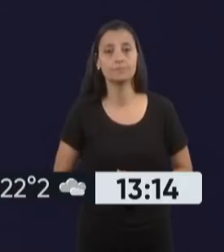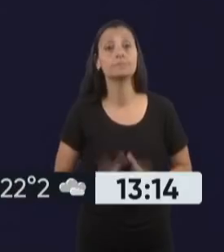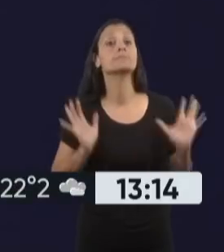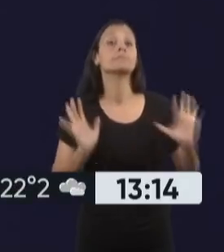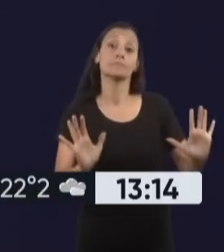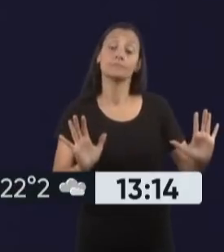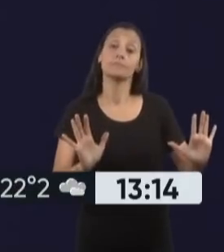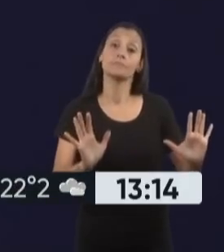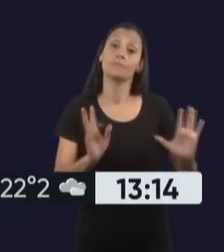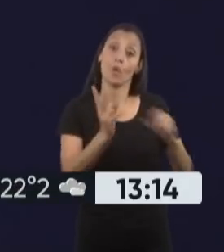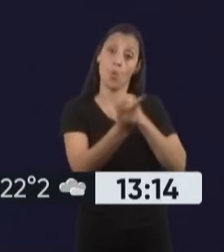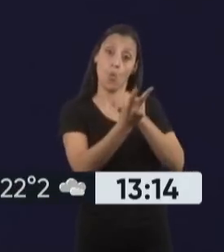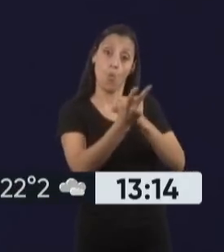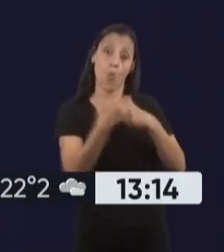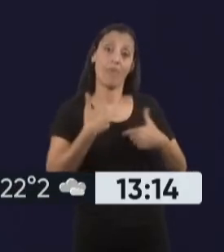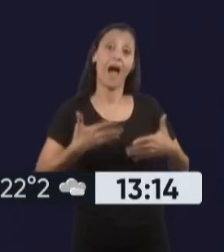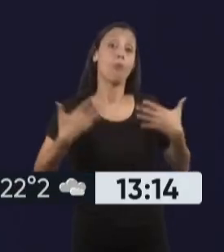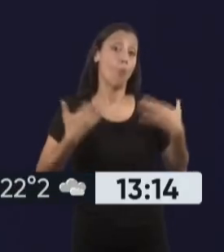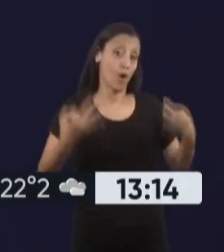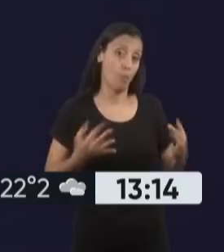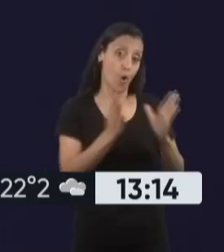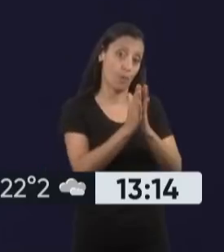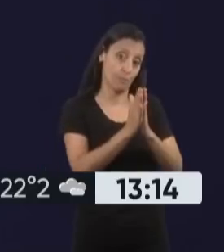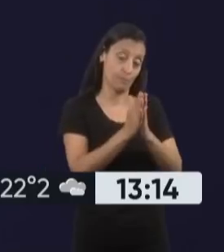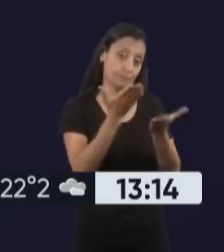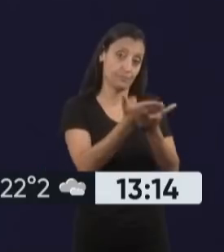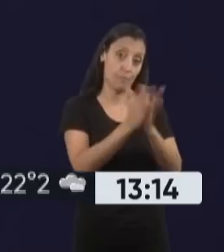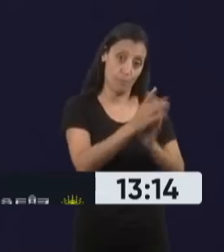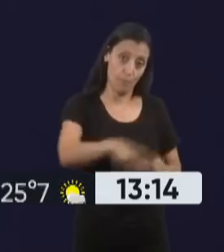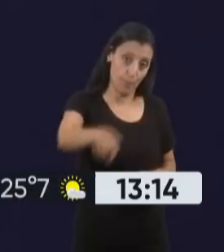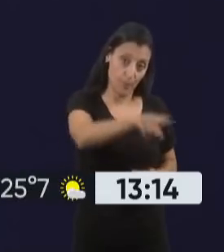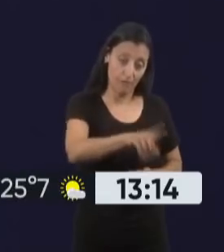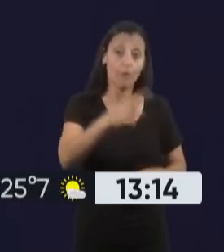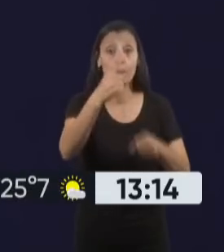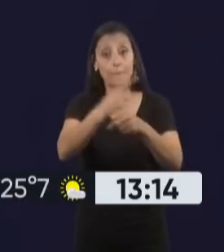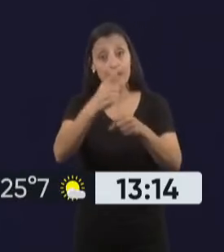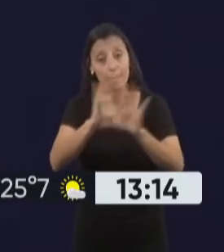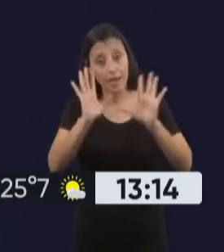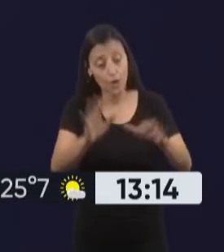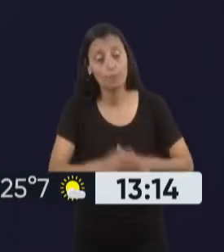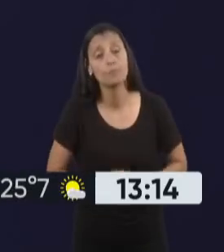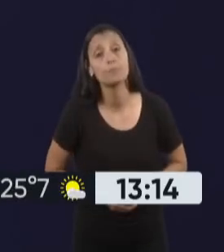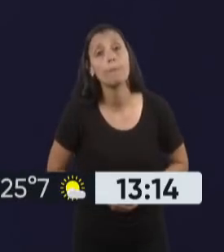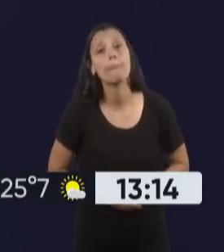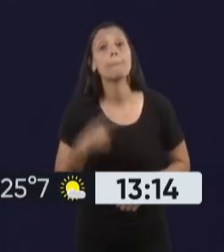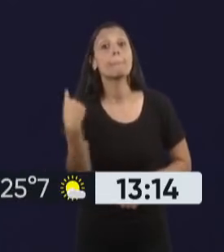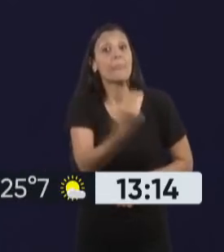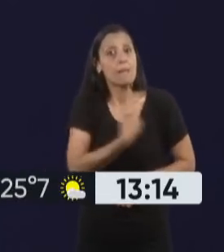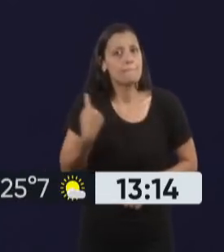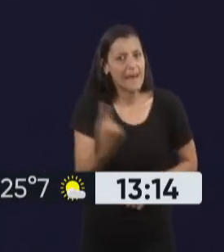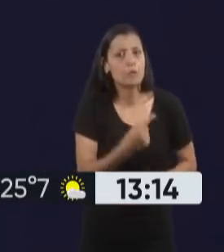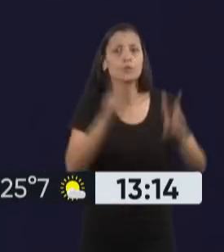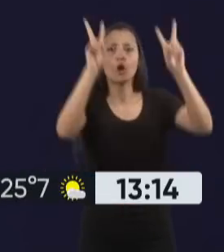humor. También se los pido, por favor. Bueno, en primer lugar, para nosotros las tomas de